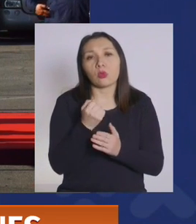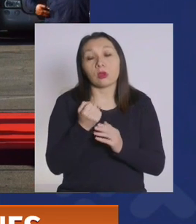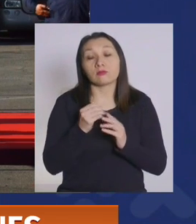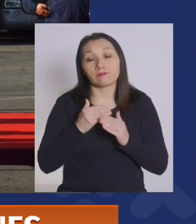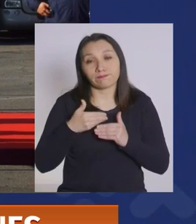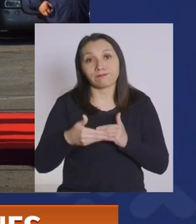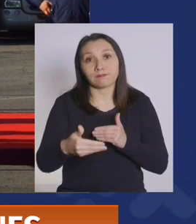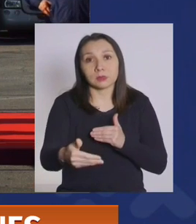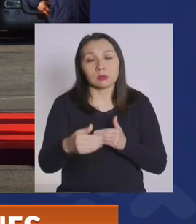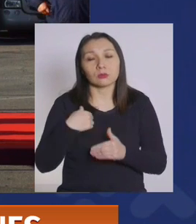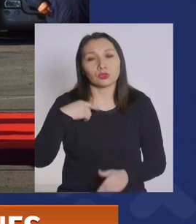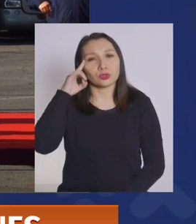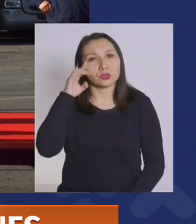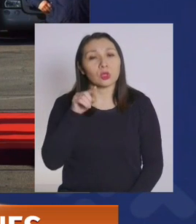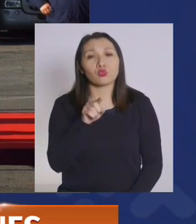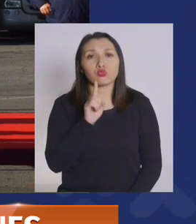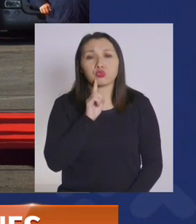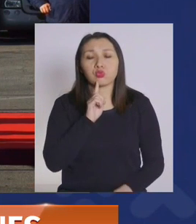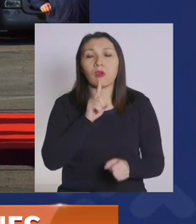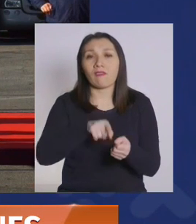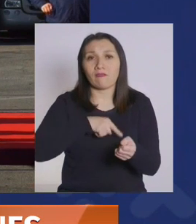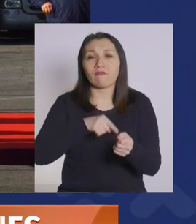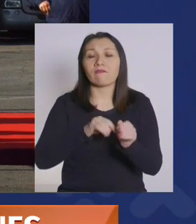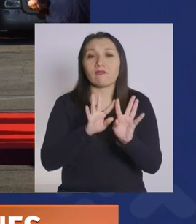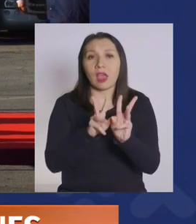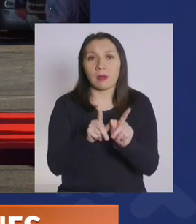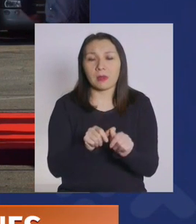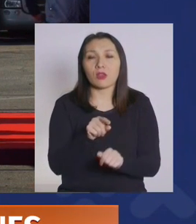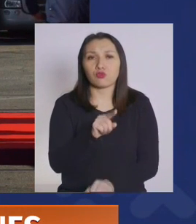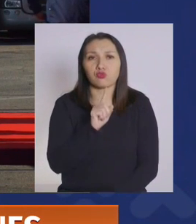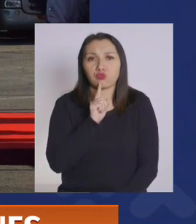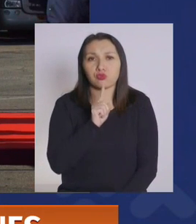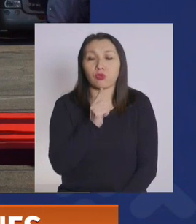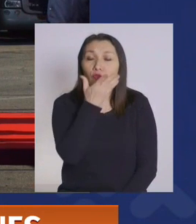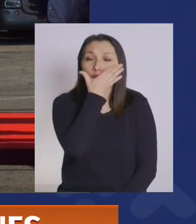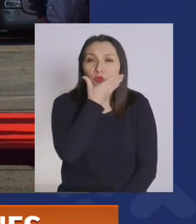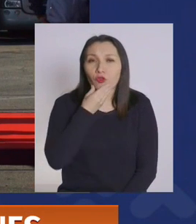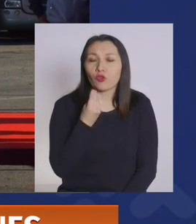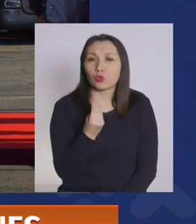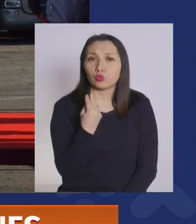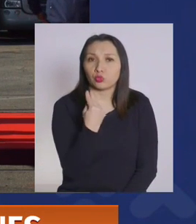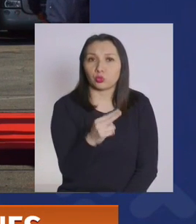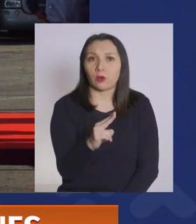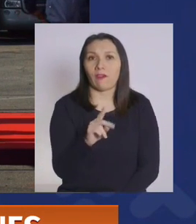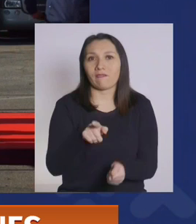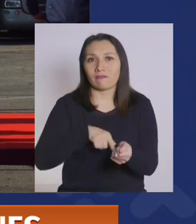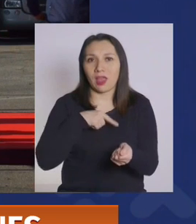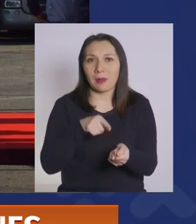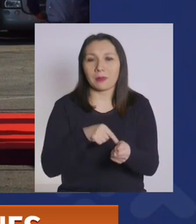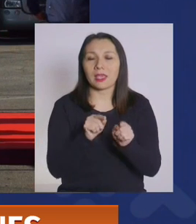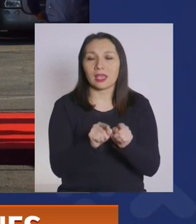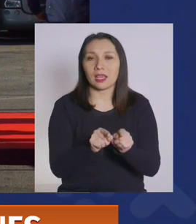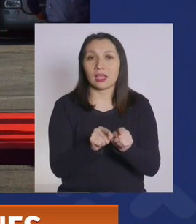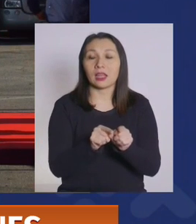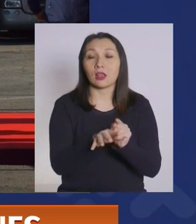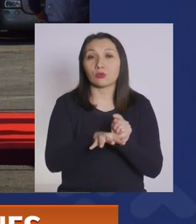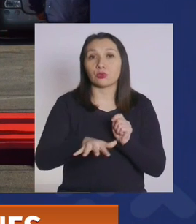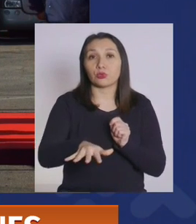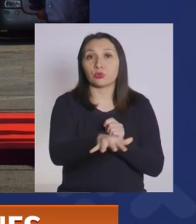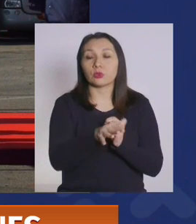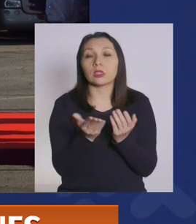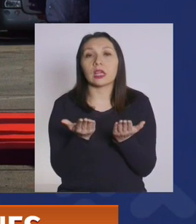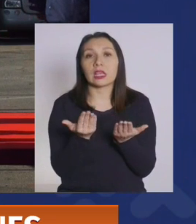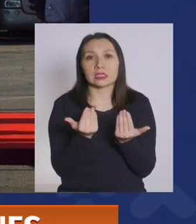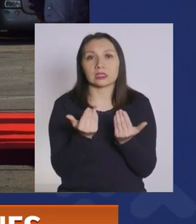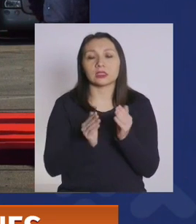sé que usted tiene una familia, una hermosa familia, y que esa familia